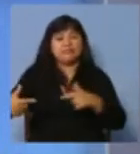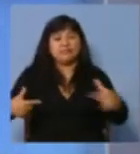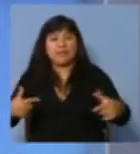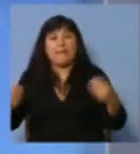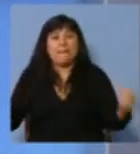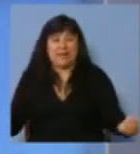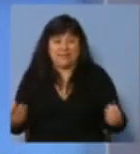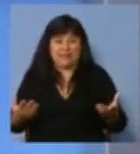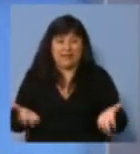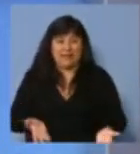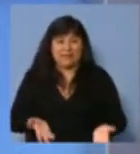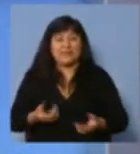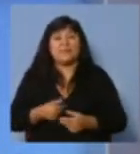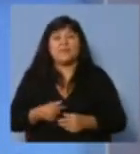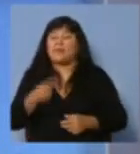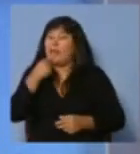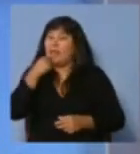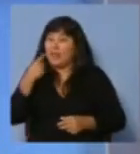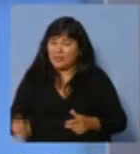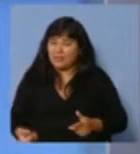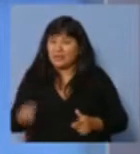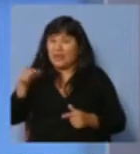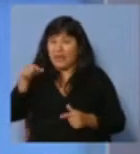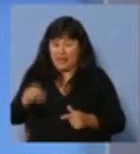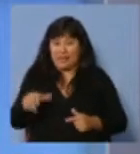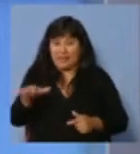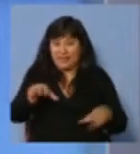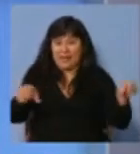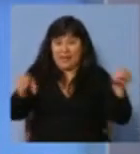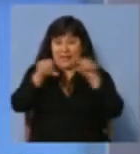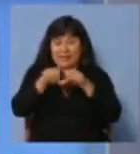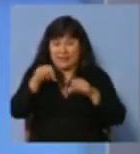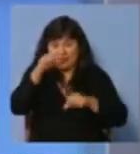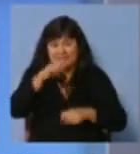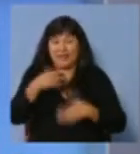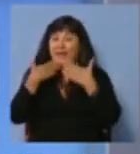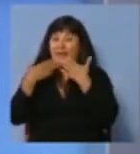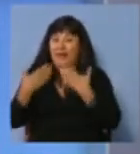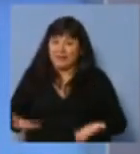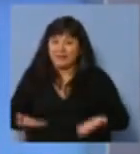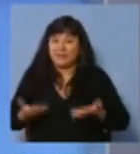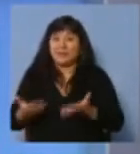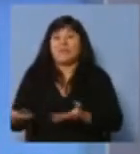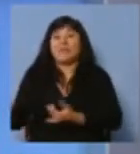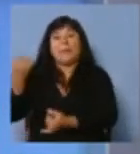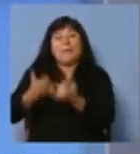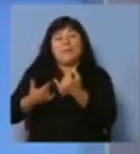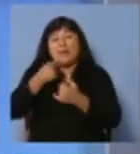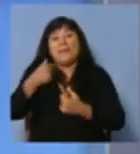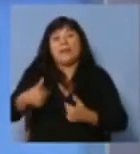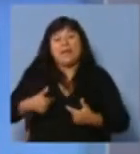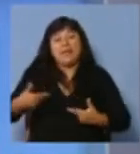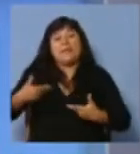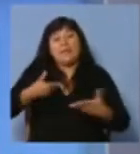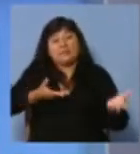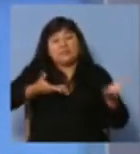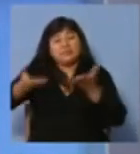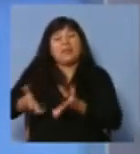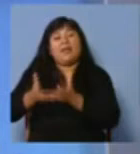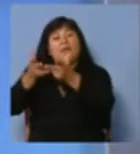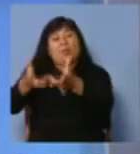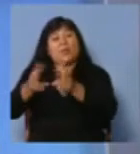medio permitirme aclarar algunas situaciones como la que me está preguntando y